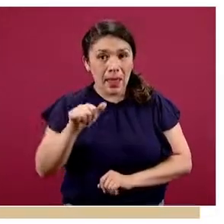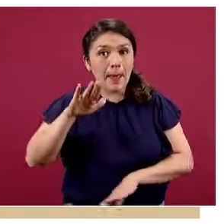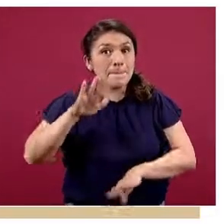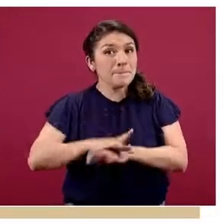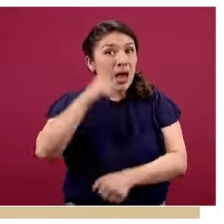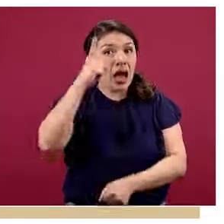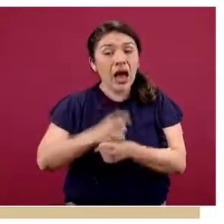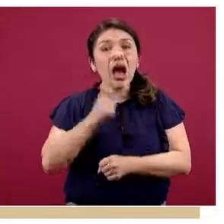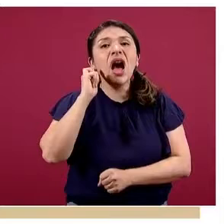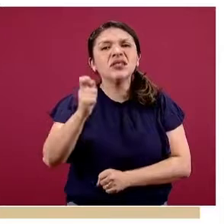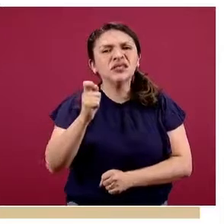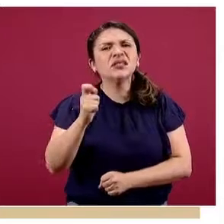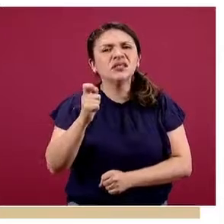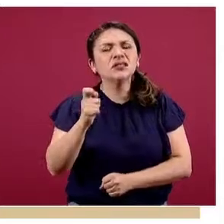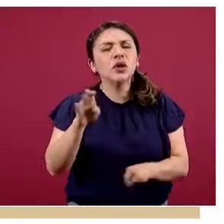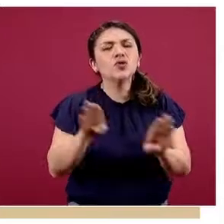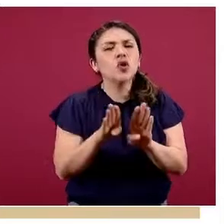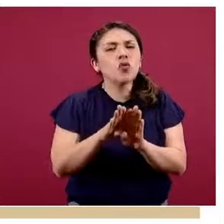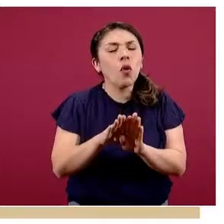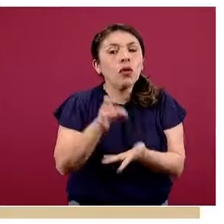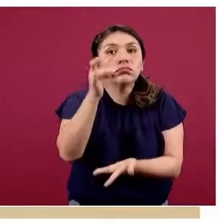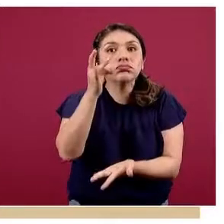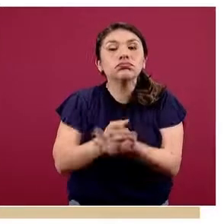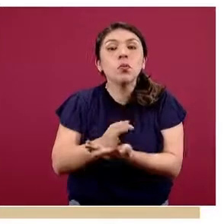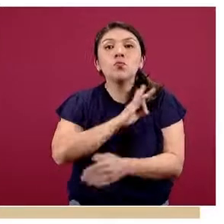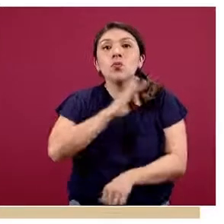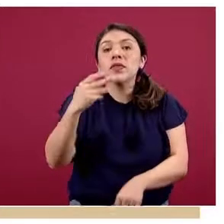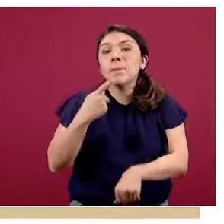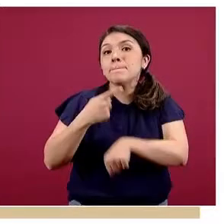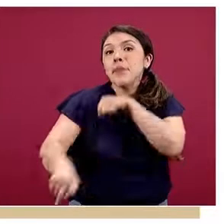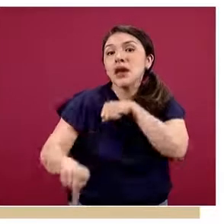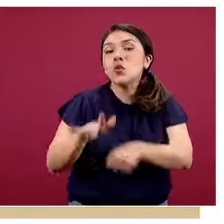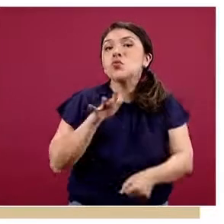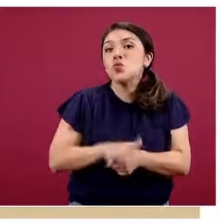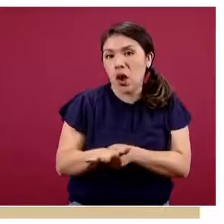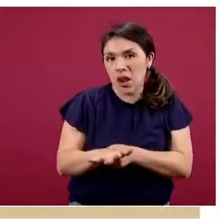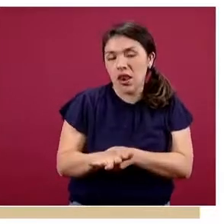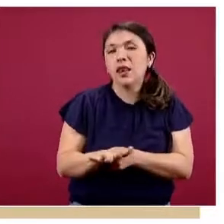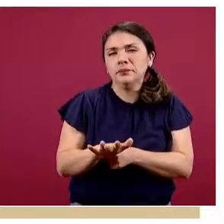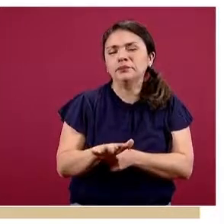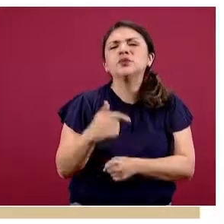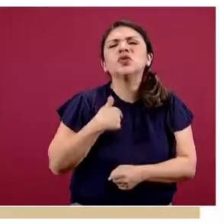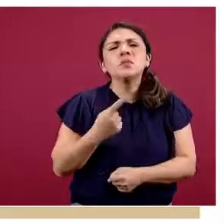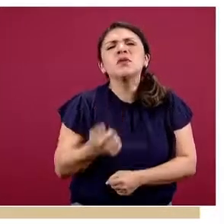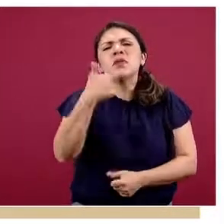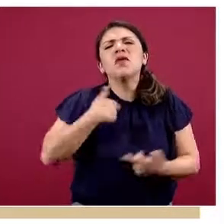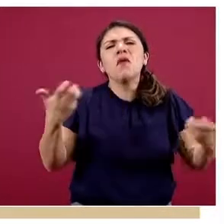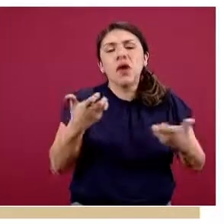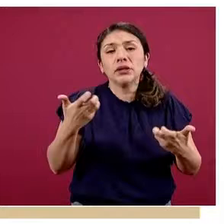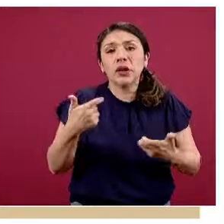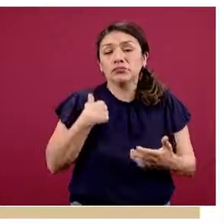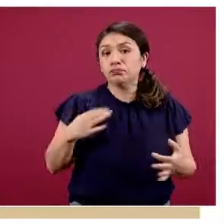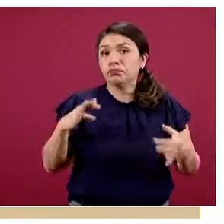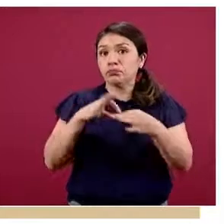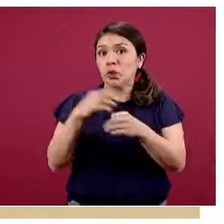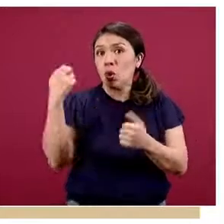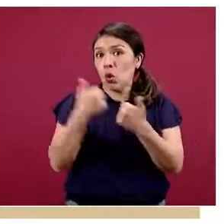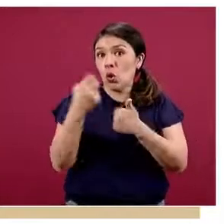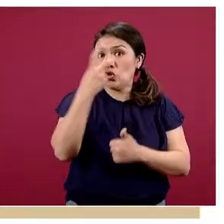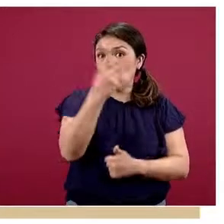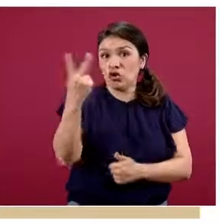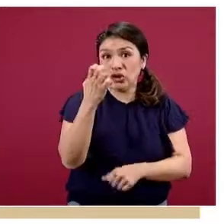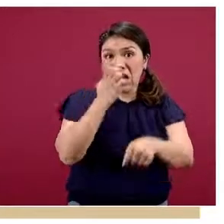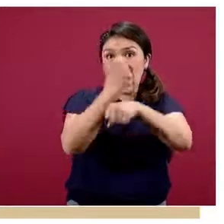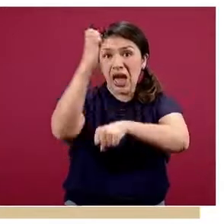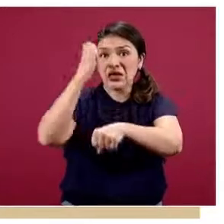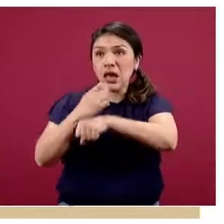fase de identificación de riesgos. Y entonces, ¿qué hicimos? Primero nos coordinamos con las entidades federativas